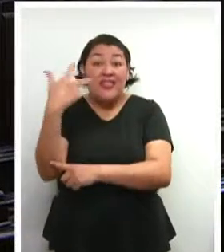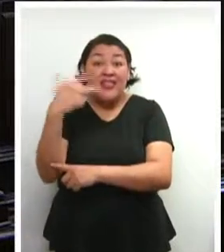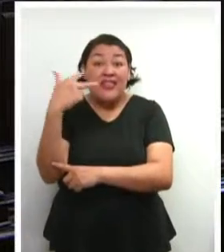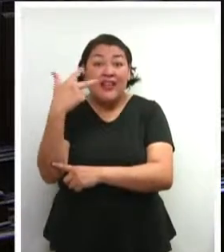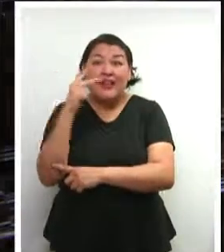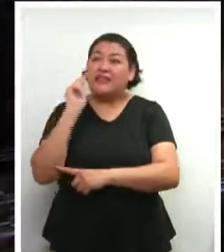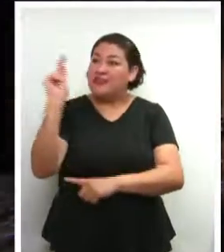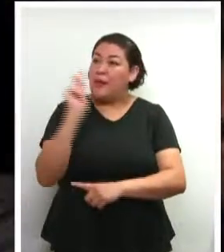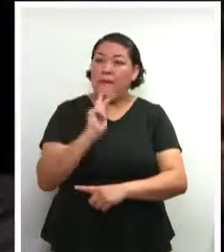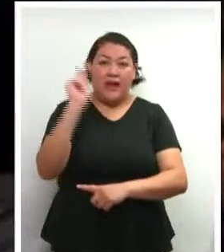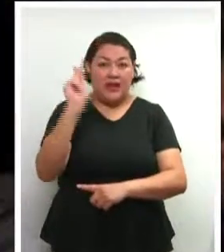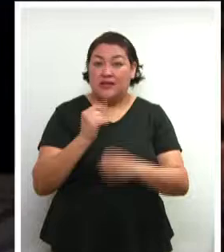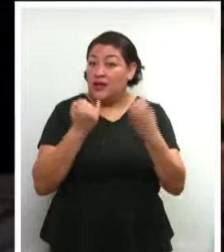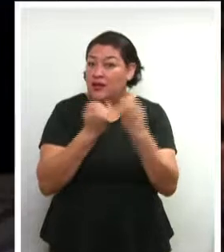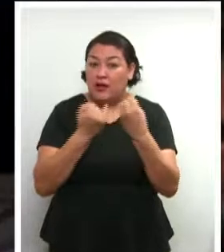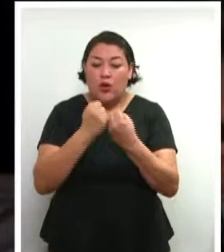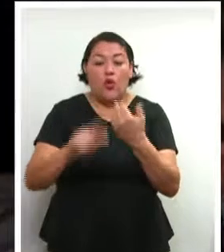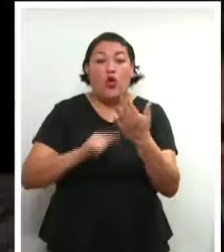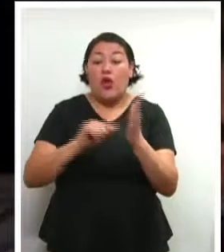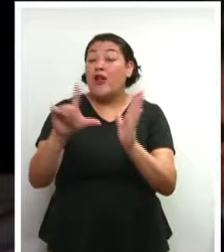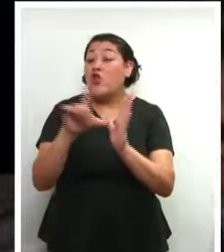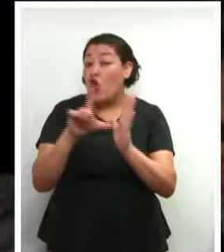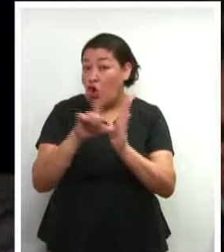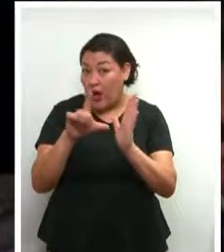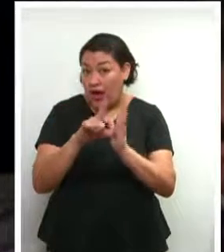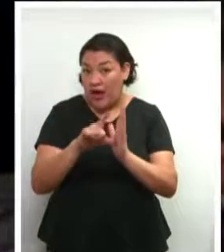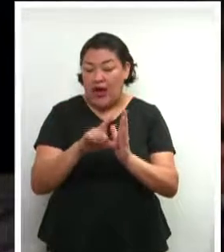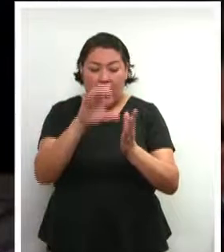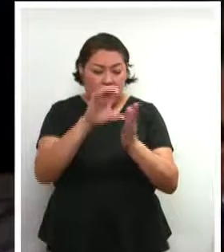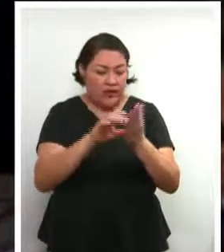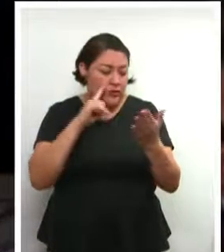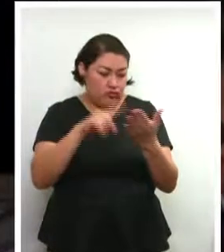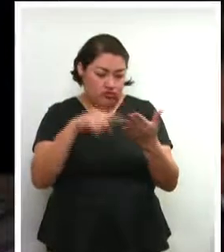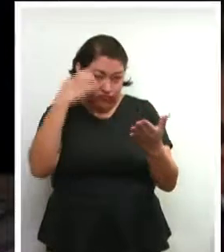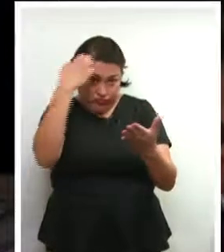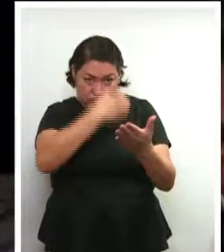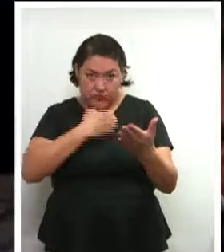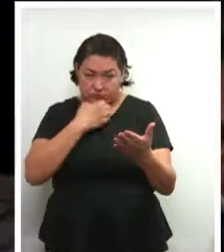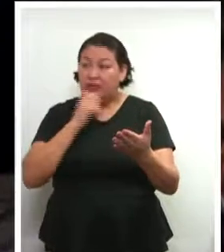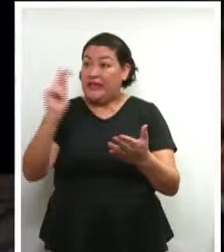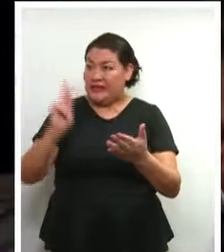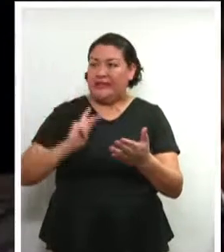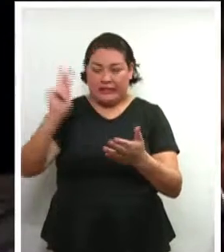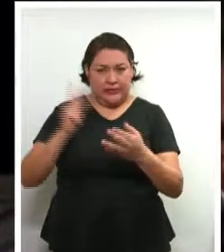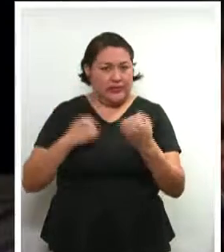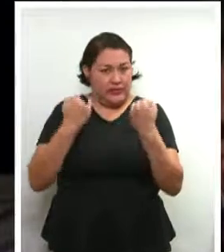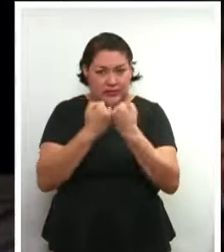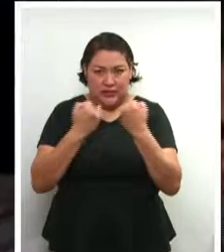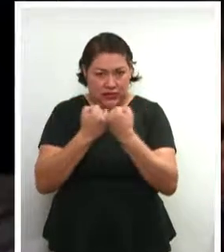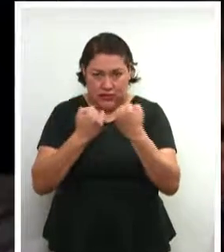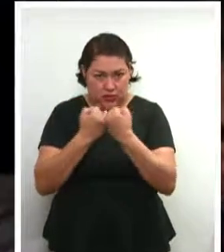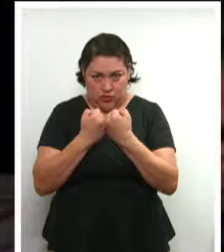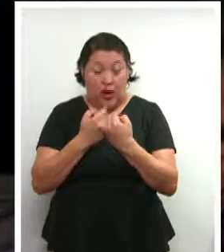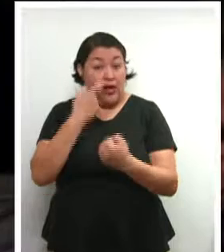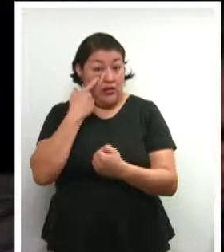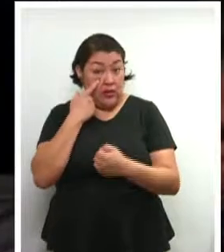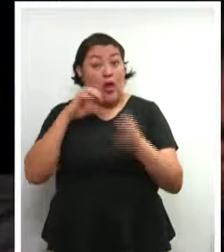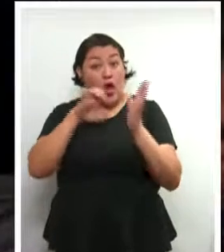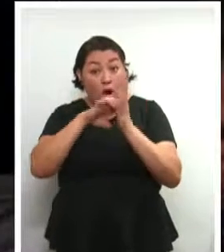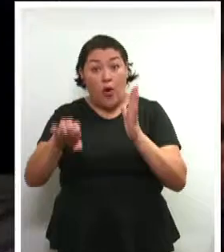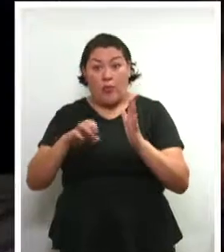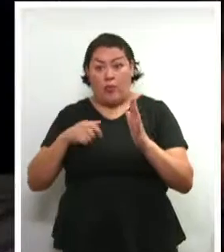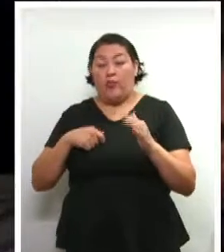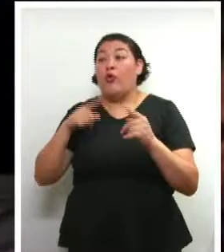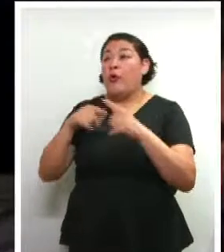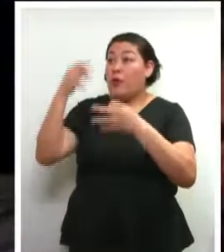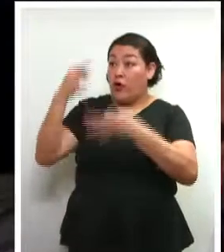de control constitucional local. Y en eso mi punto de vista es coincidente. No podemos seguir permitiendo que llegue a la